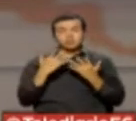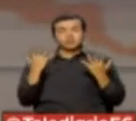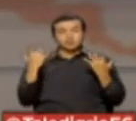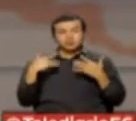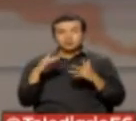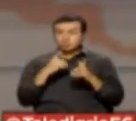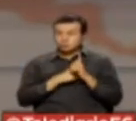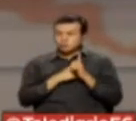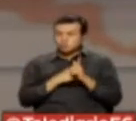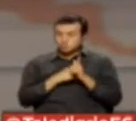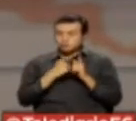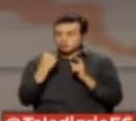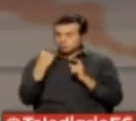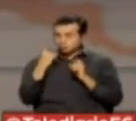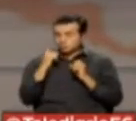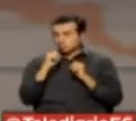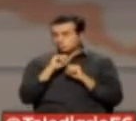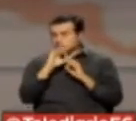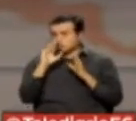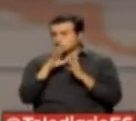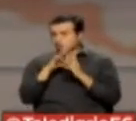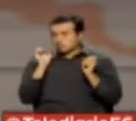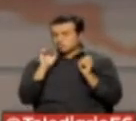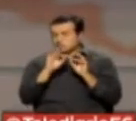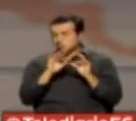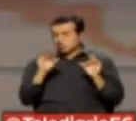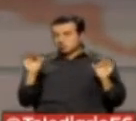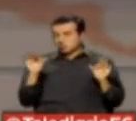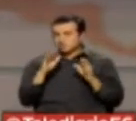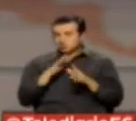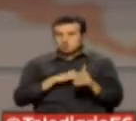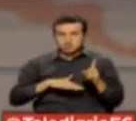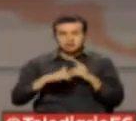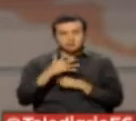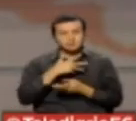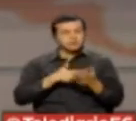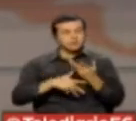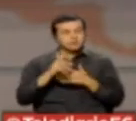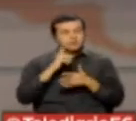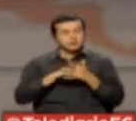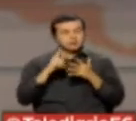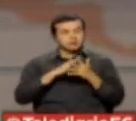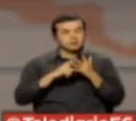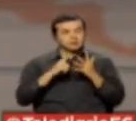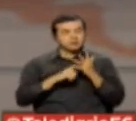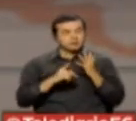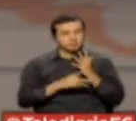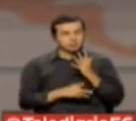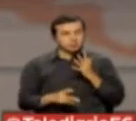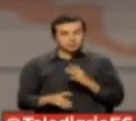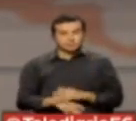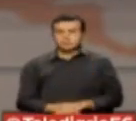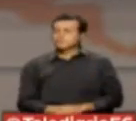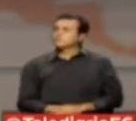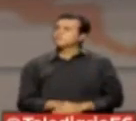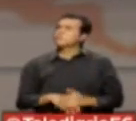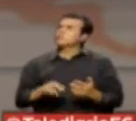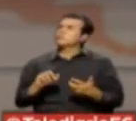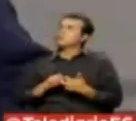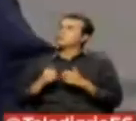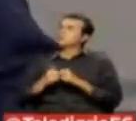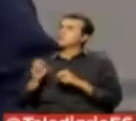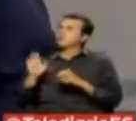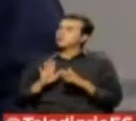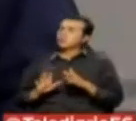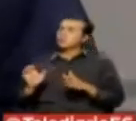urge entender qué es la calidad de este acompañamiento en los diferentes contextos y la problemática en